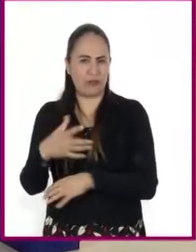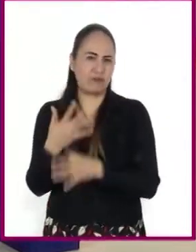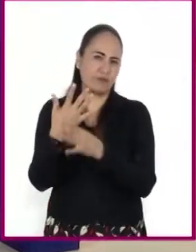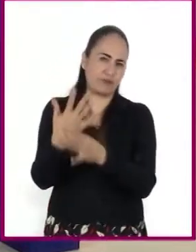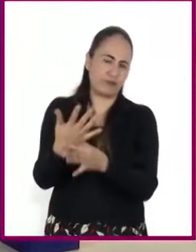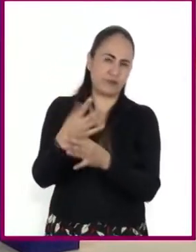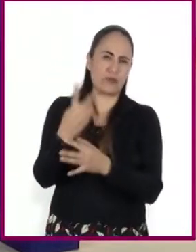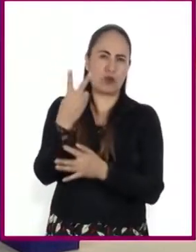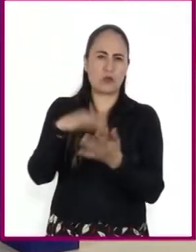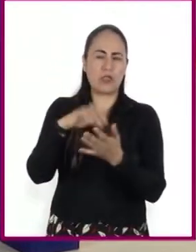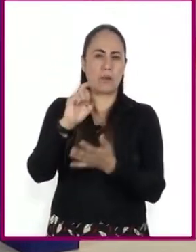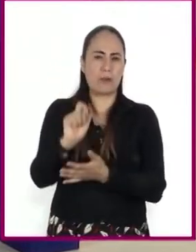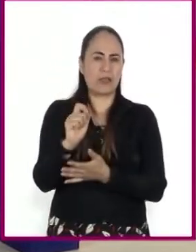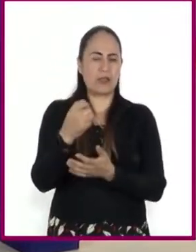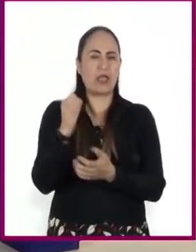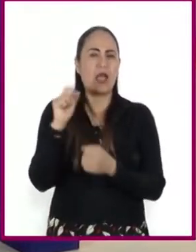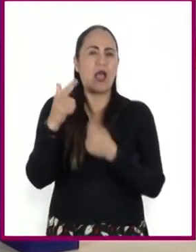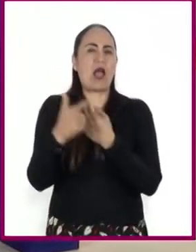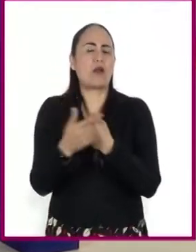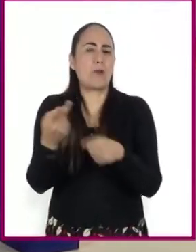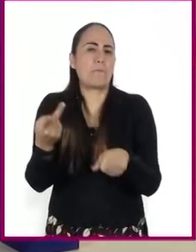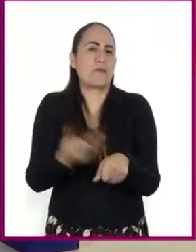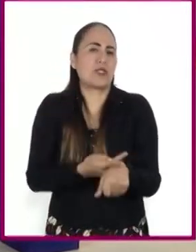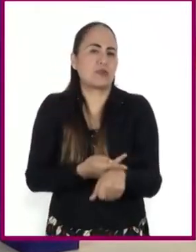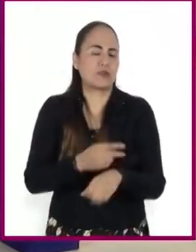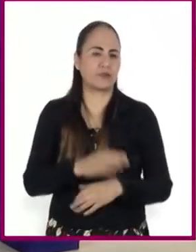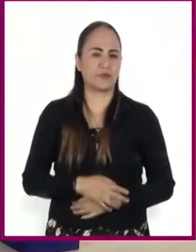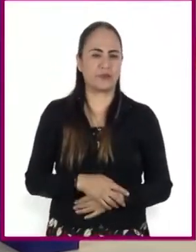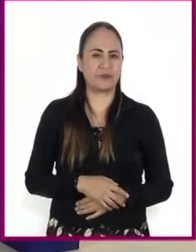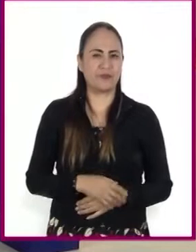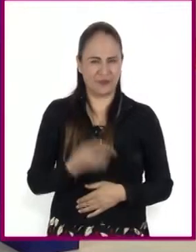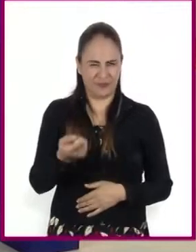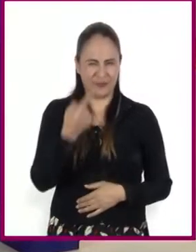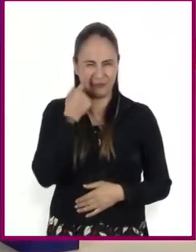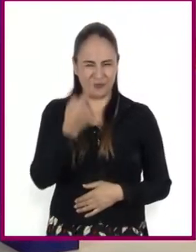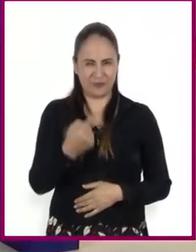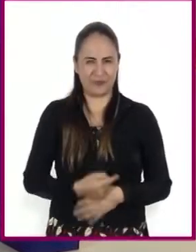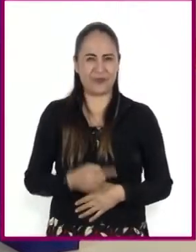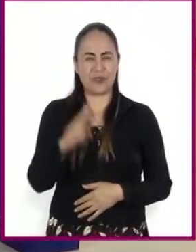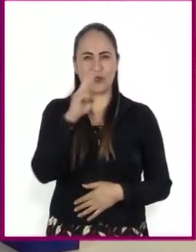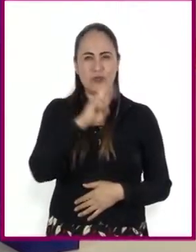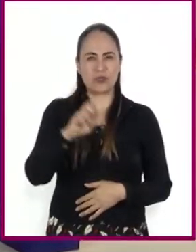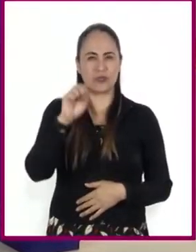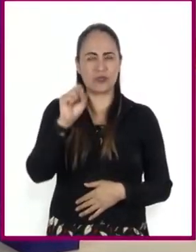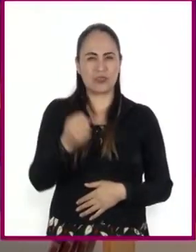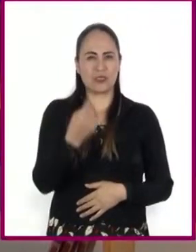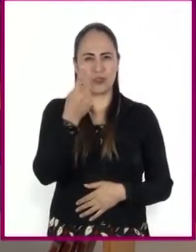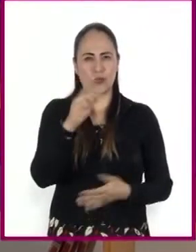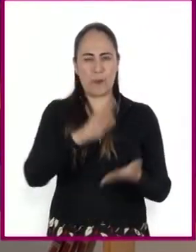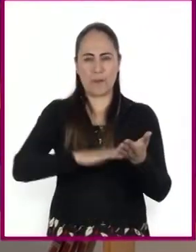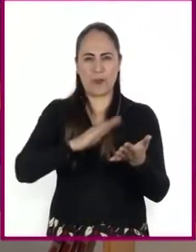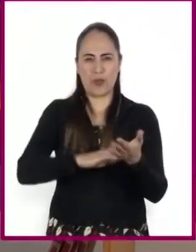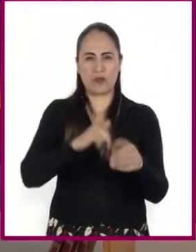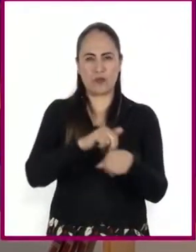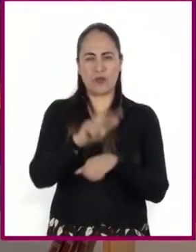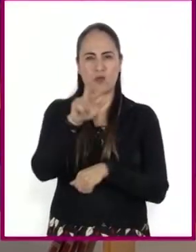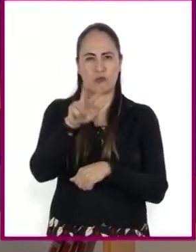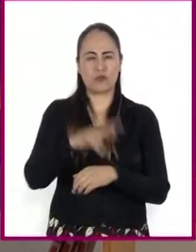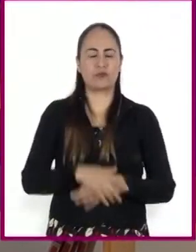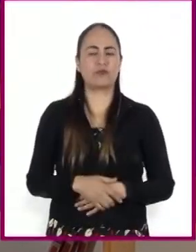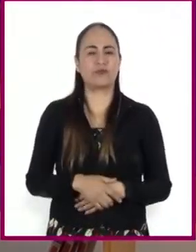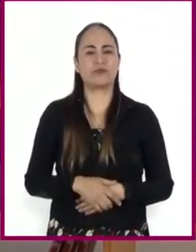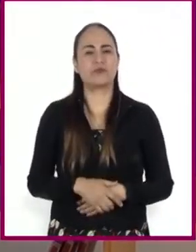2020, algo pasa con Betelgeuse. ¿Cómo ves? 261, página 8. Veamos uno de